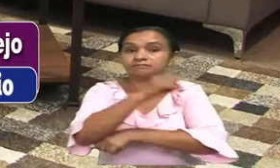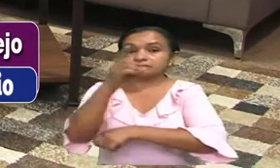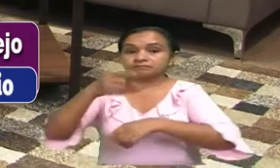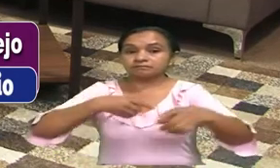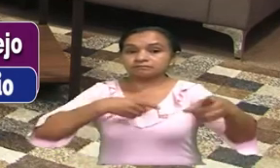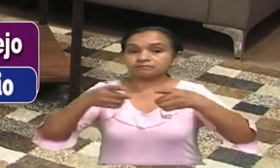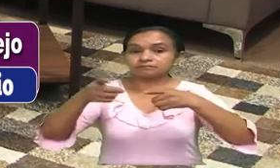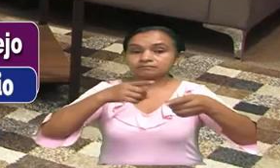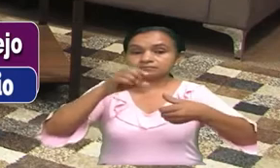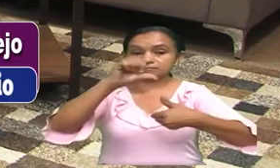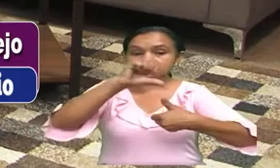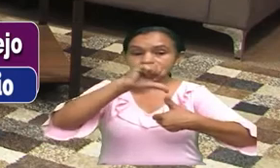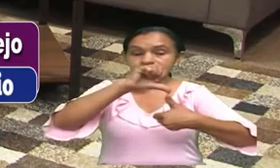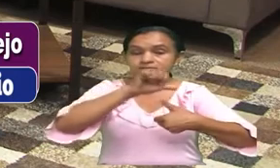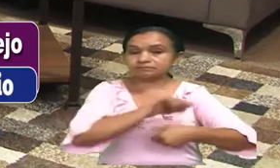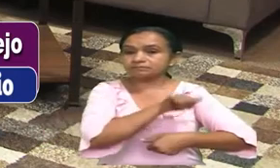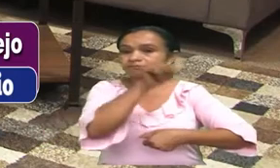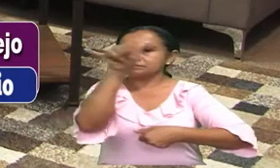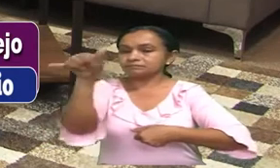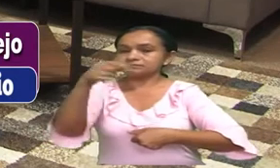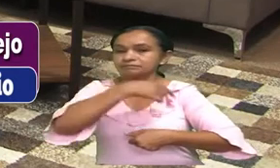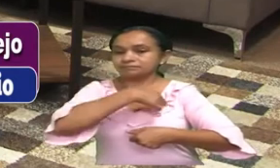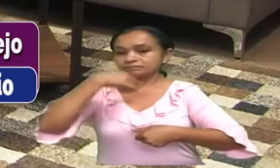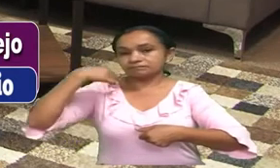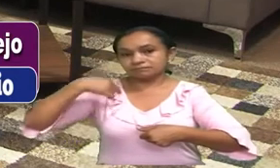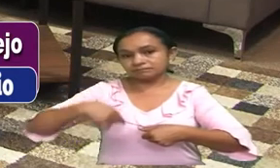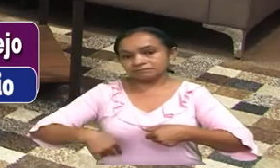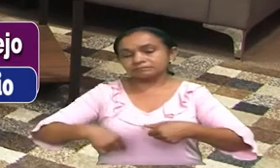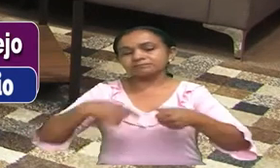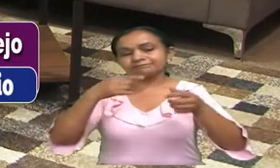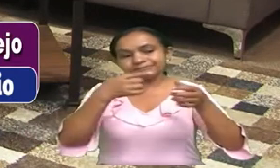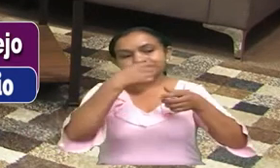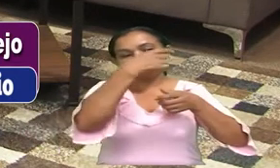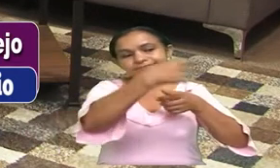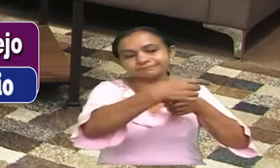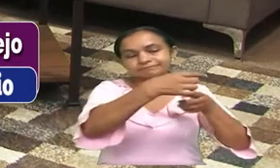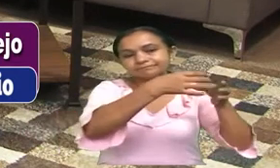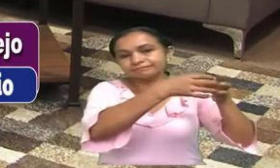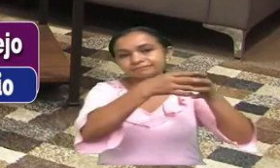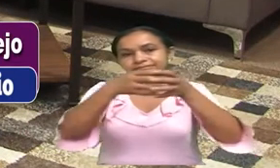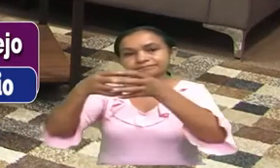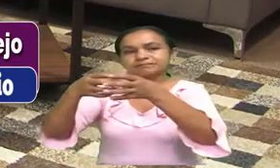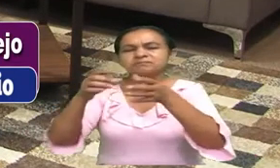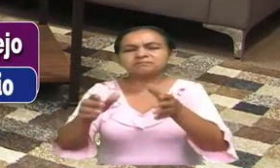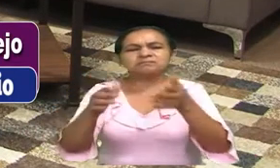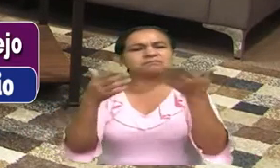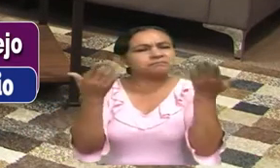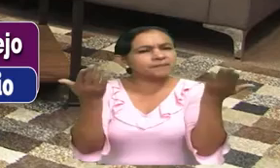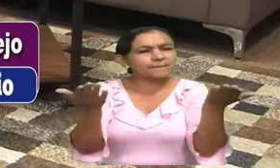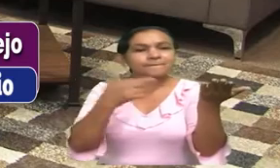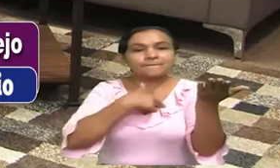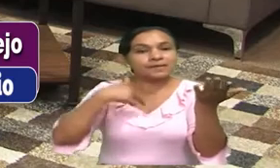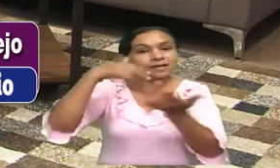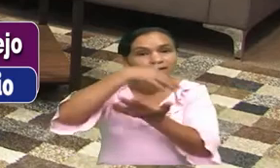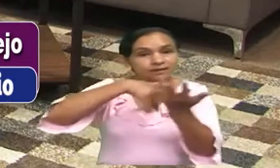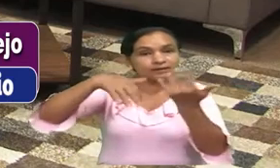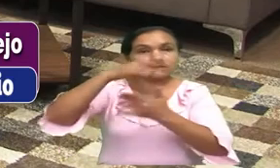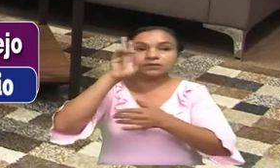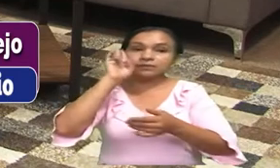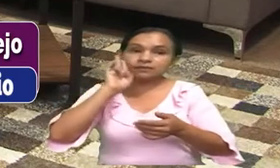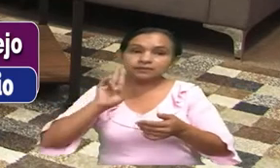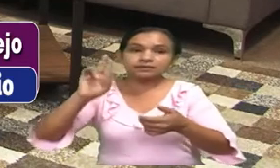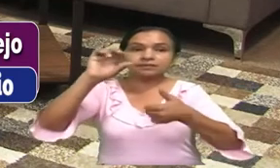de Centroamérica para China, invitados por Huawei, y es en función de una relación de las